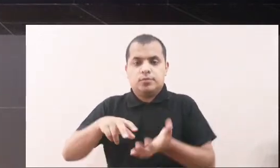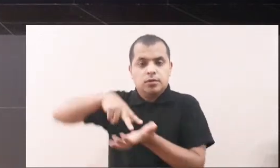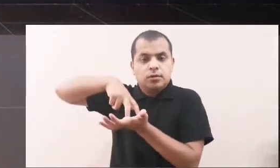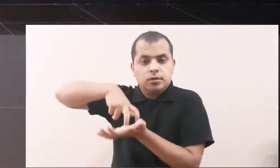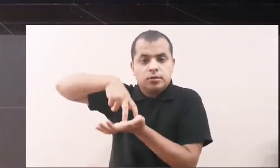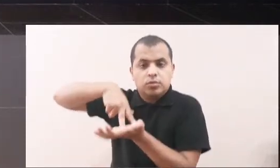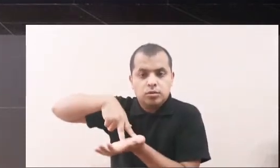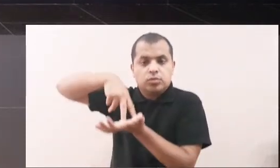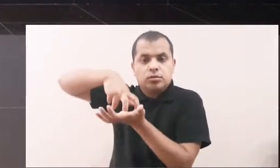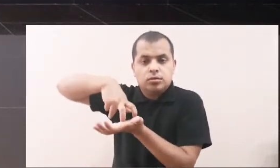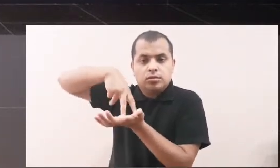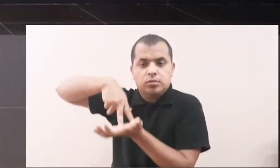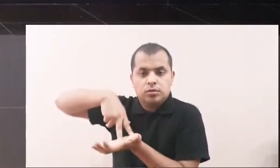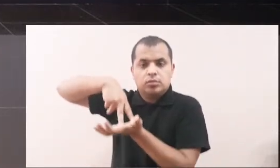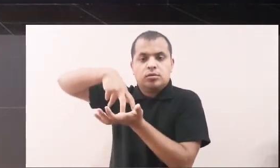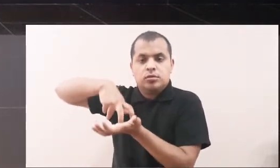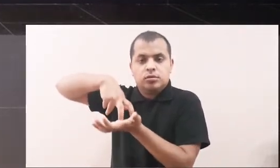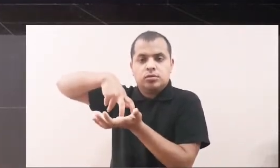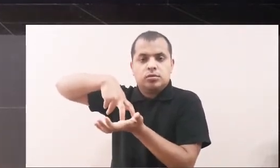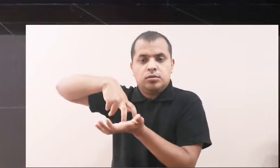Doblo y estiro, doblo y estiro.